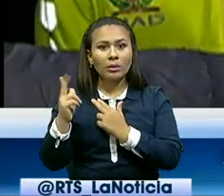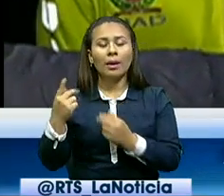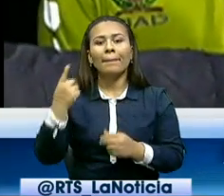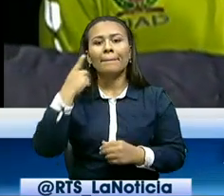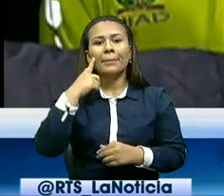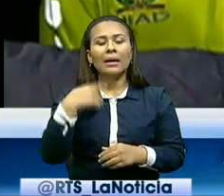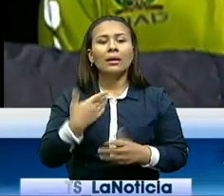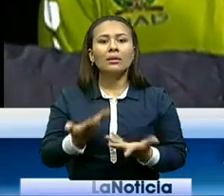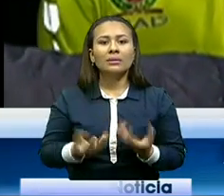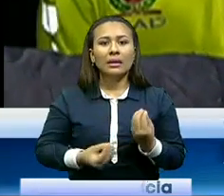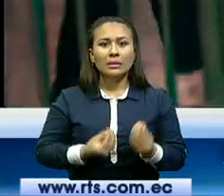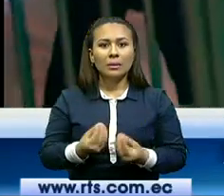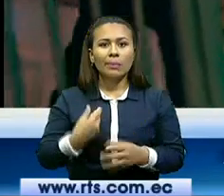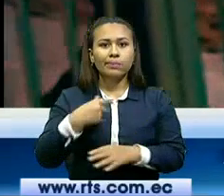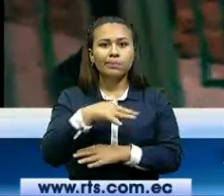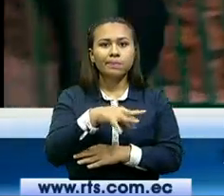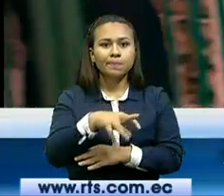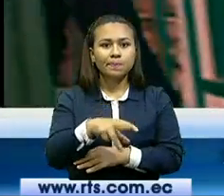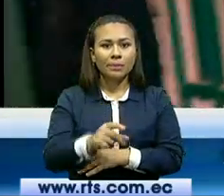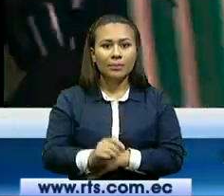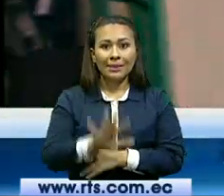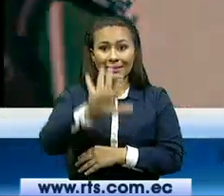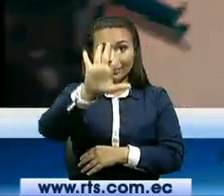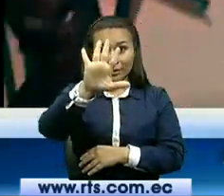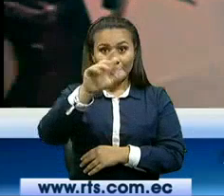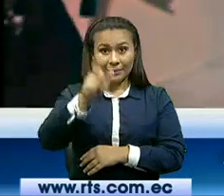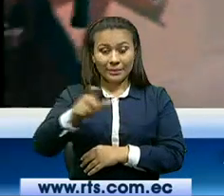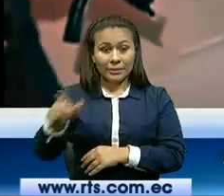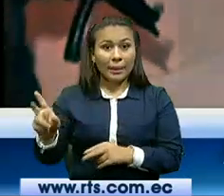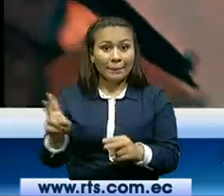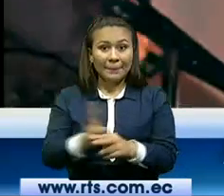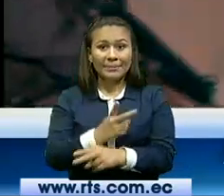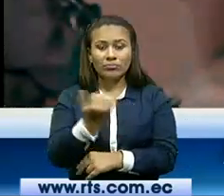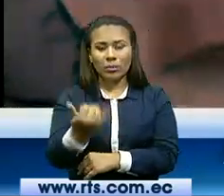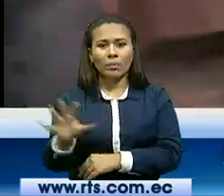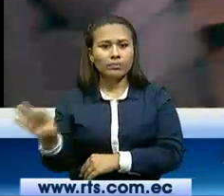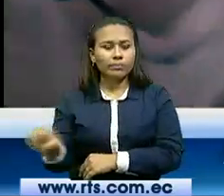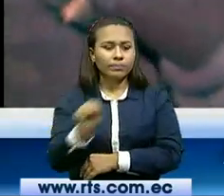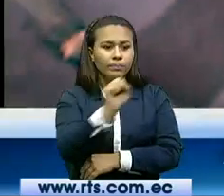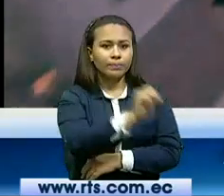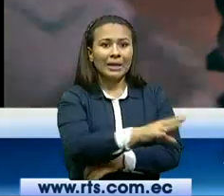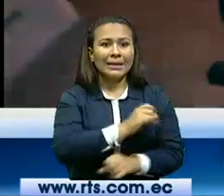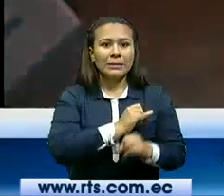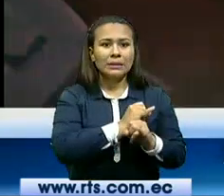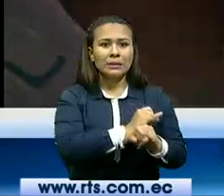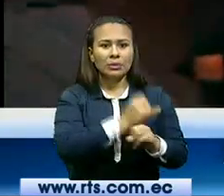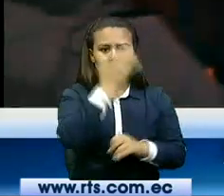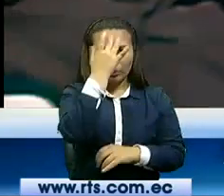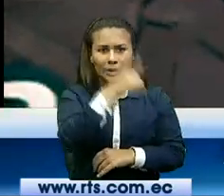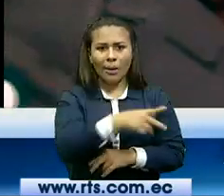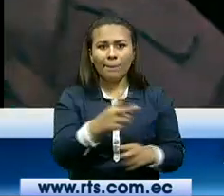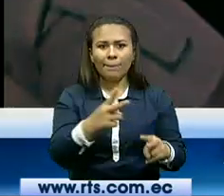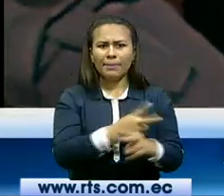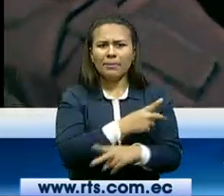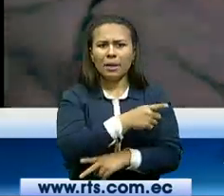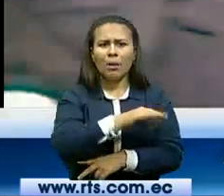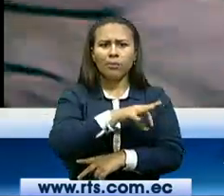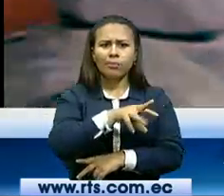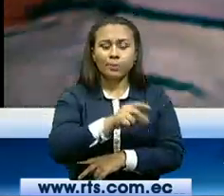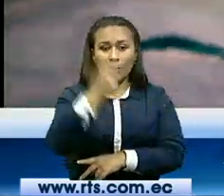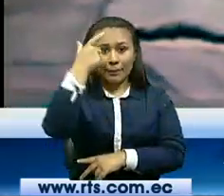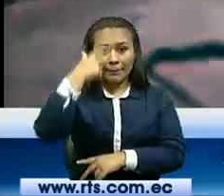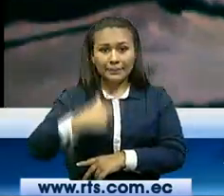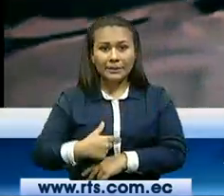cometer este ilícito. A los 5 detenidos los procesarán según la institución del orden por delitos como robo a personas,